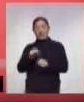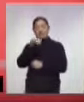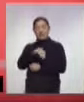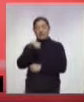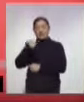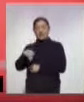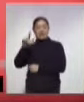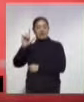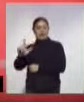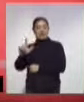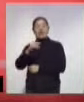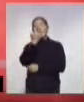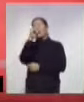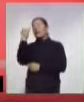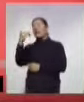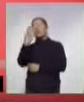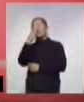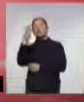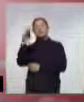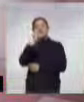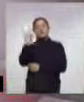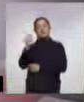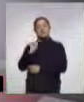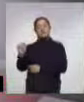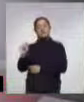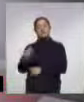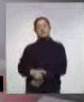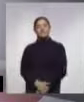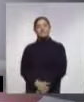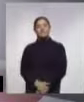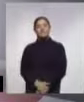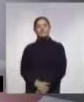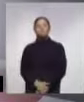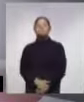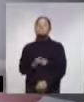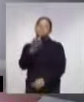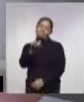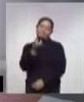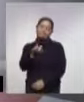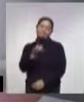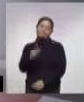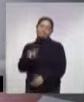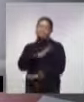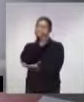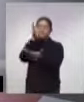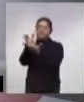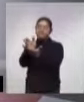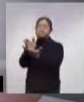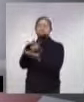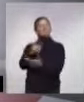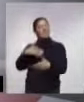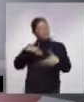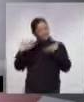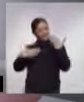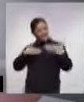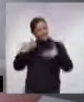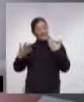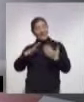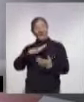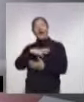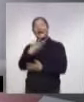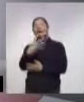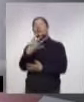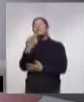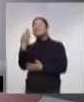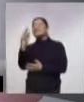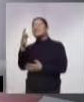Ira, en el Jardín Botánico de Tizatlán. Pues ahí lo tiene. Vaya usted, diviértase. Se viene el 14